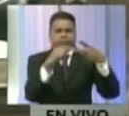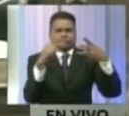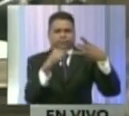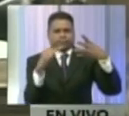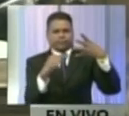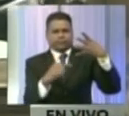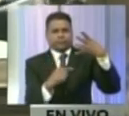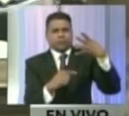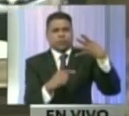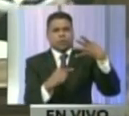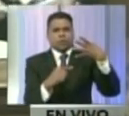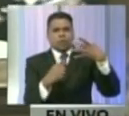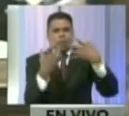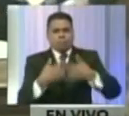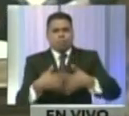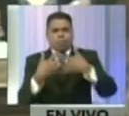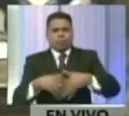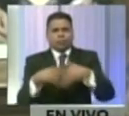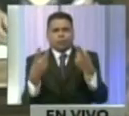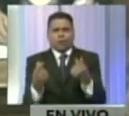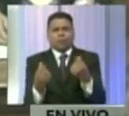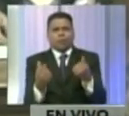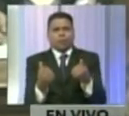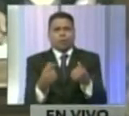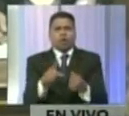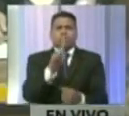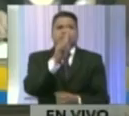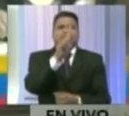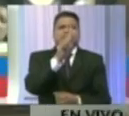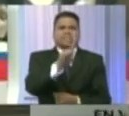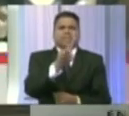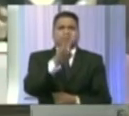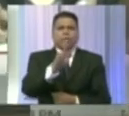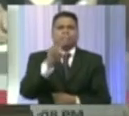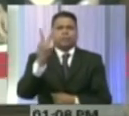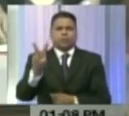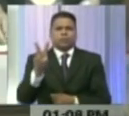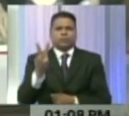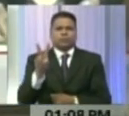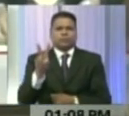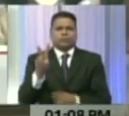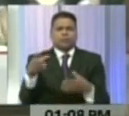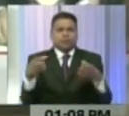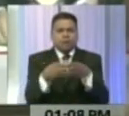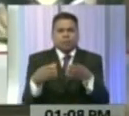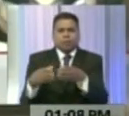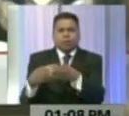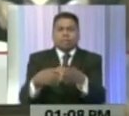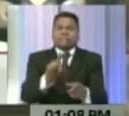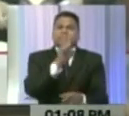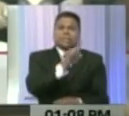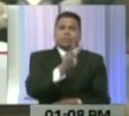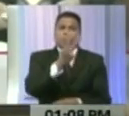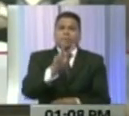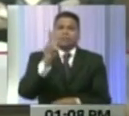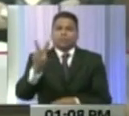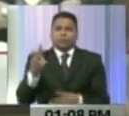Reuniones, 122 reuniones van con sectores económicos. 122